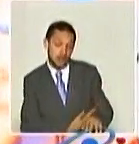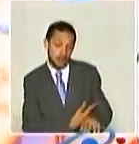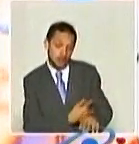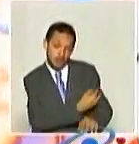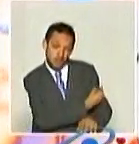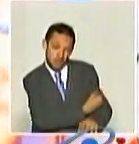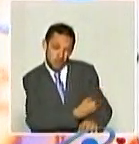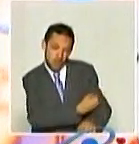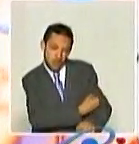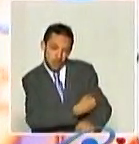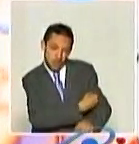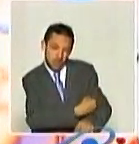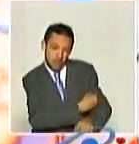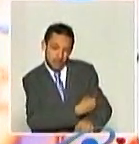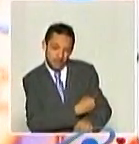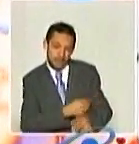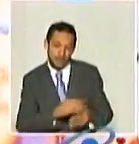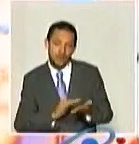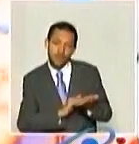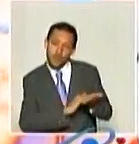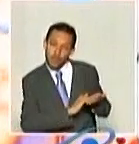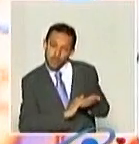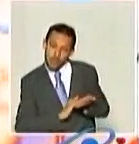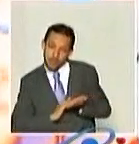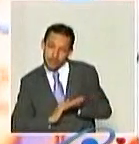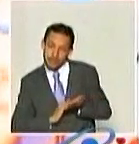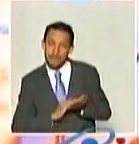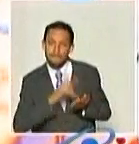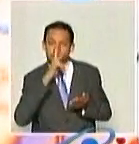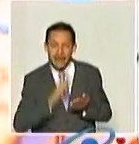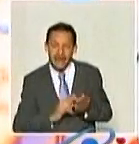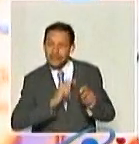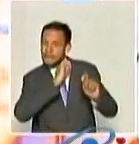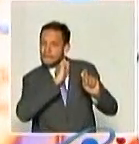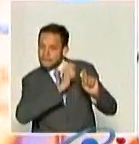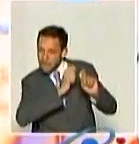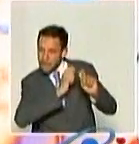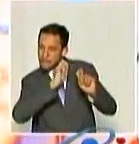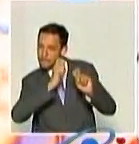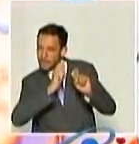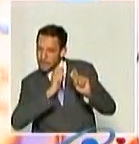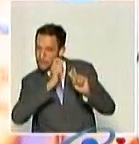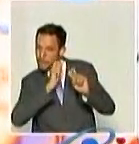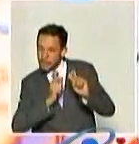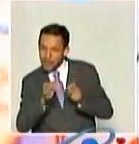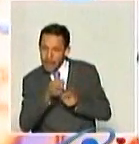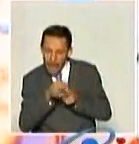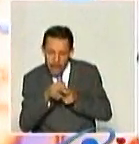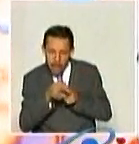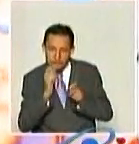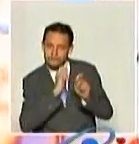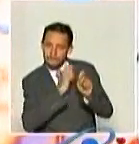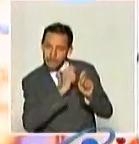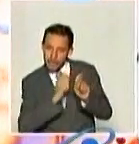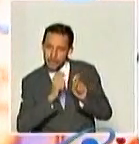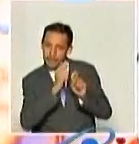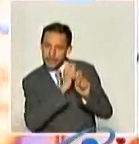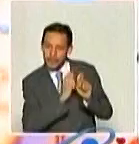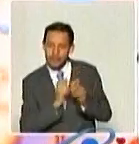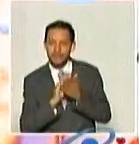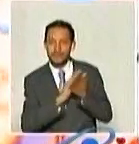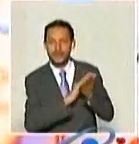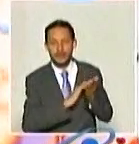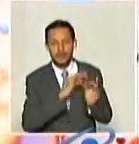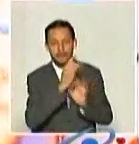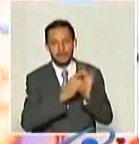cumpliendo el efecto regenerativo, el efecto de tipo germicida, el efecto desinflamatorio, el